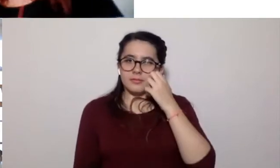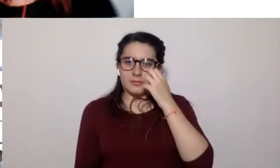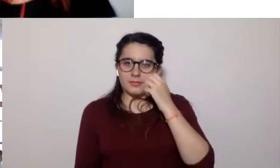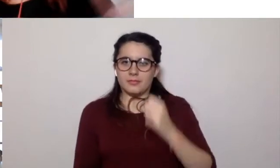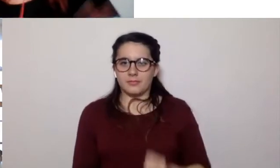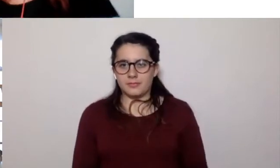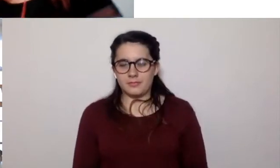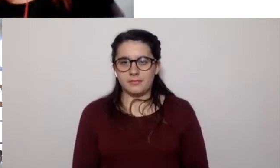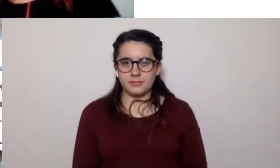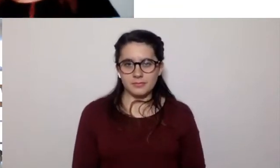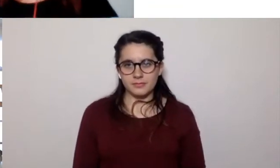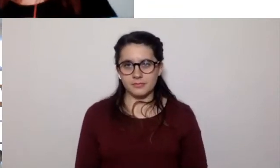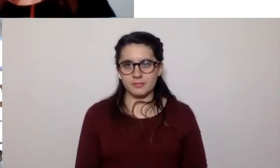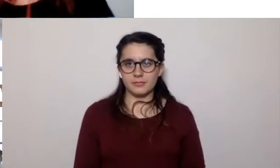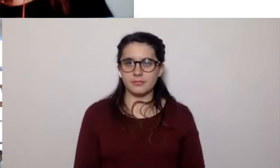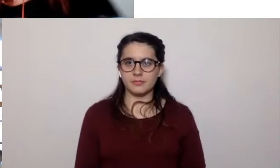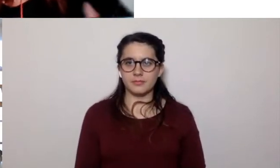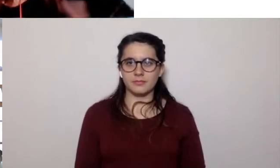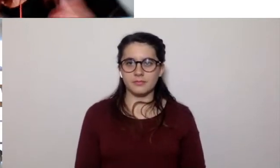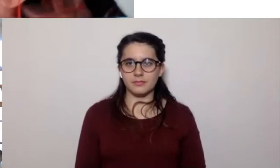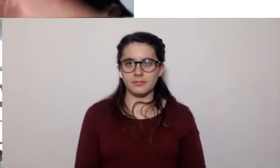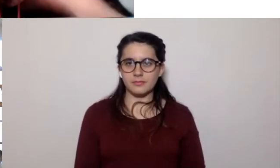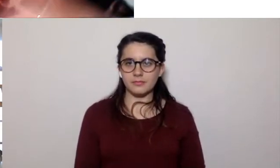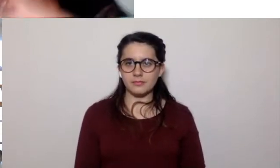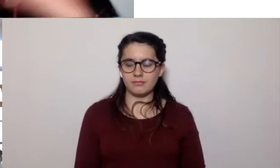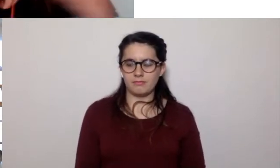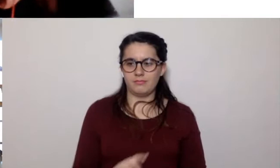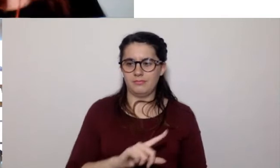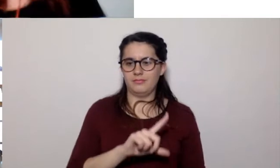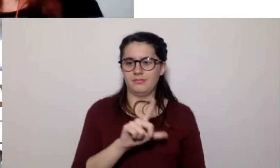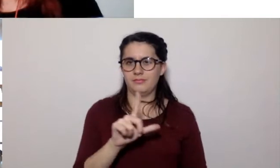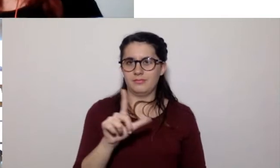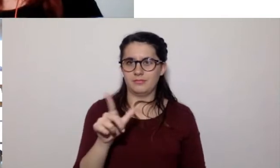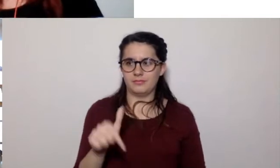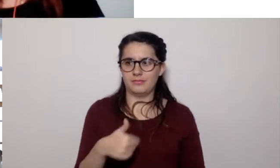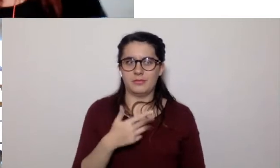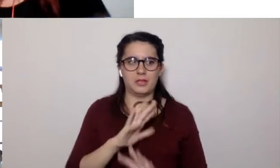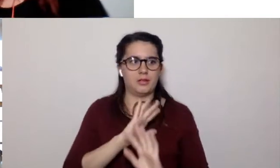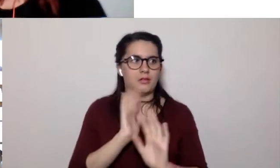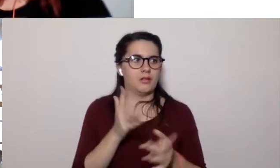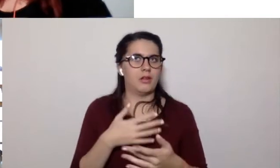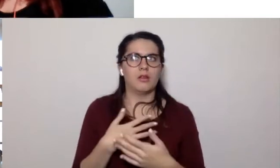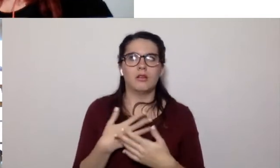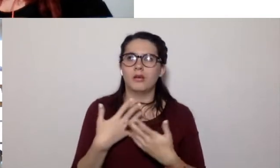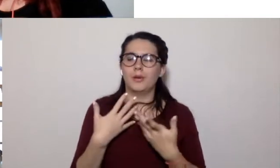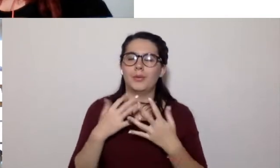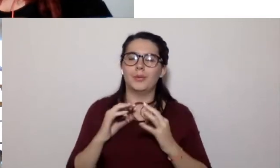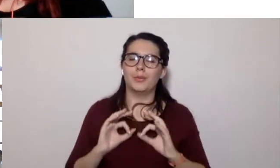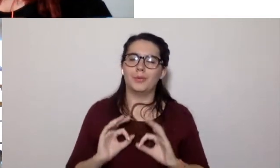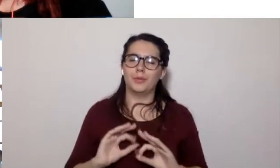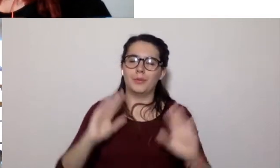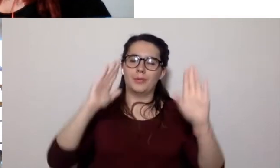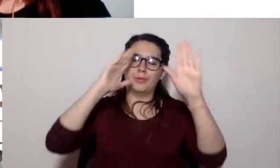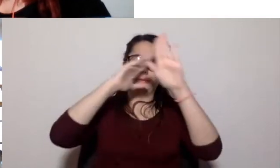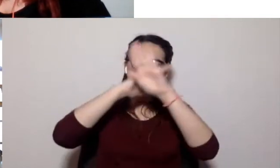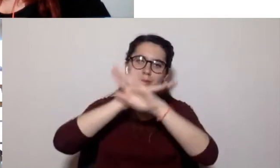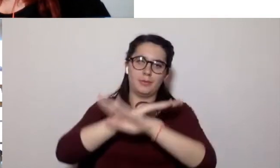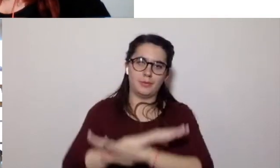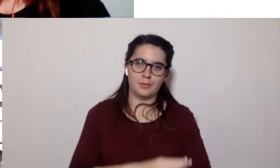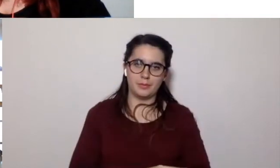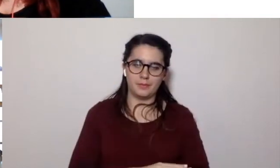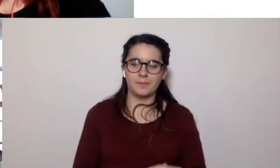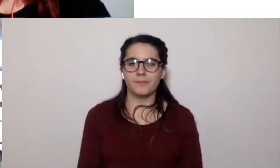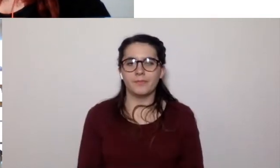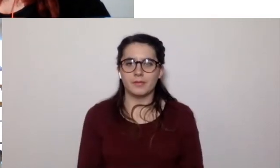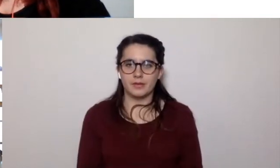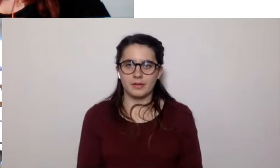qué negativa. Y al final, pues sí, como que me dejé ir, ¿no? Claro. Sí, te dejaste ir y